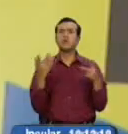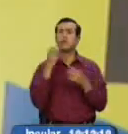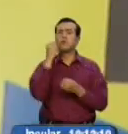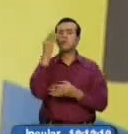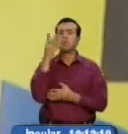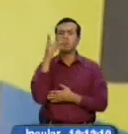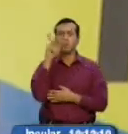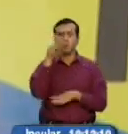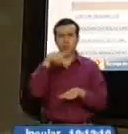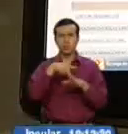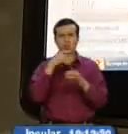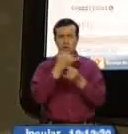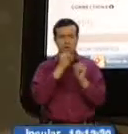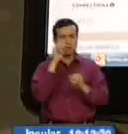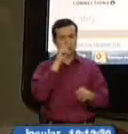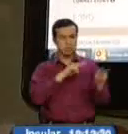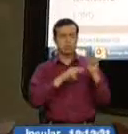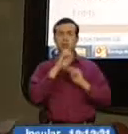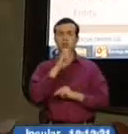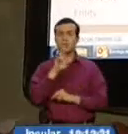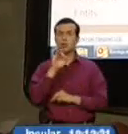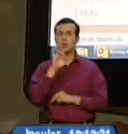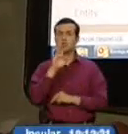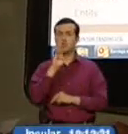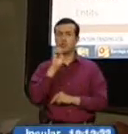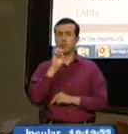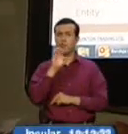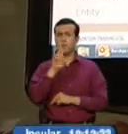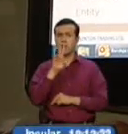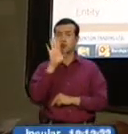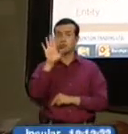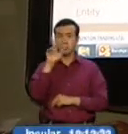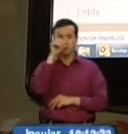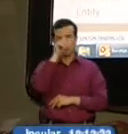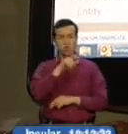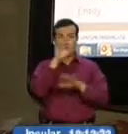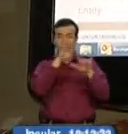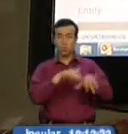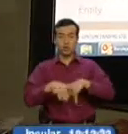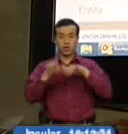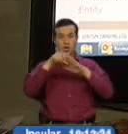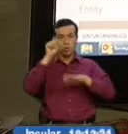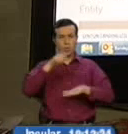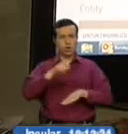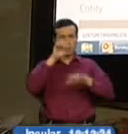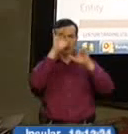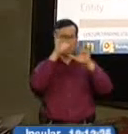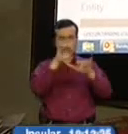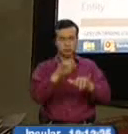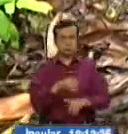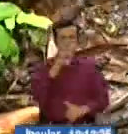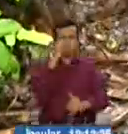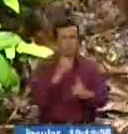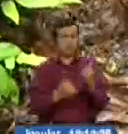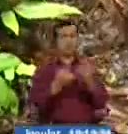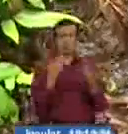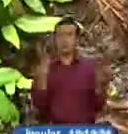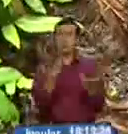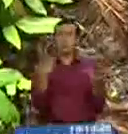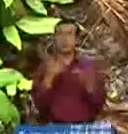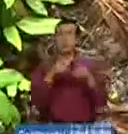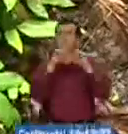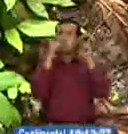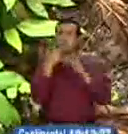informe del perito independiente Christopher Reich, quien realizó un análisis de la computadora del juez que redactó la sentencia final. Y es que